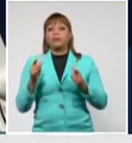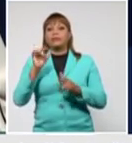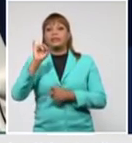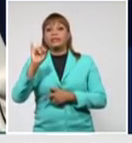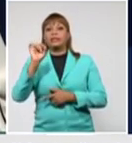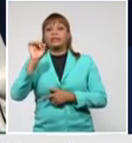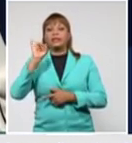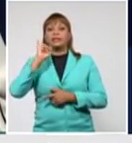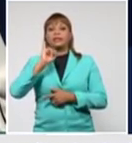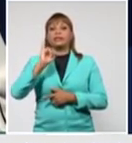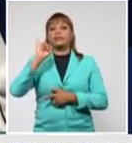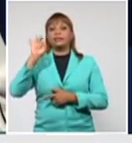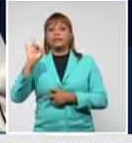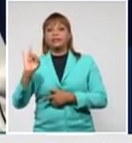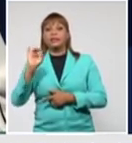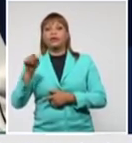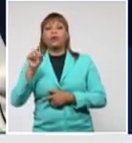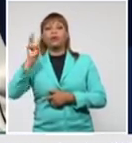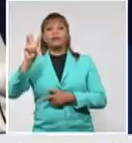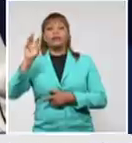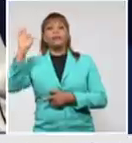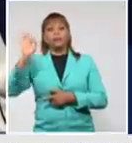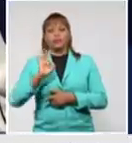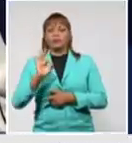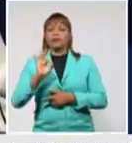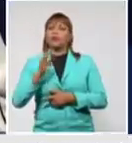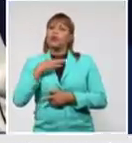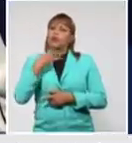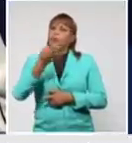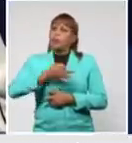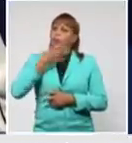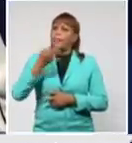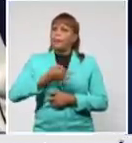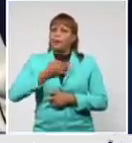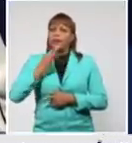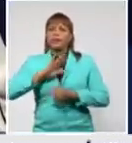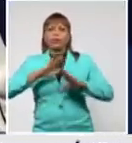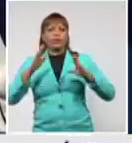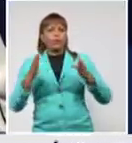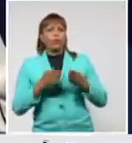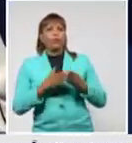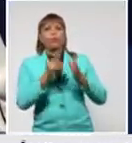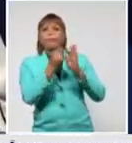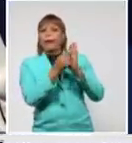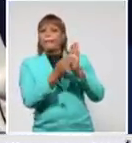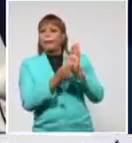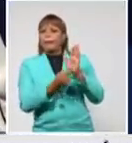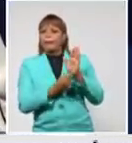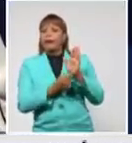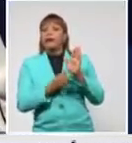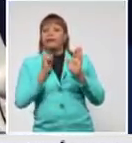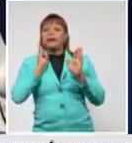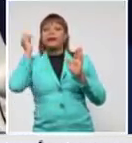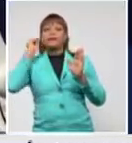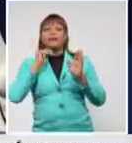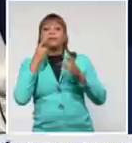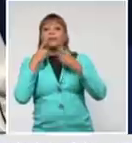67,3%. Yo nada más que doy estos detalles para darnos cuenta de lo importante que